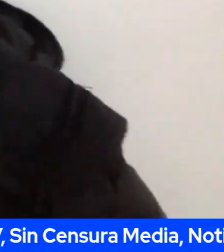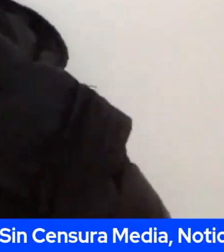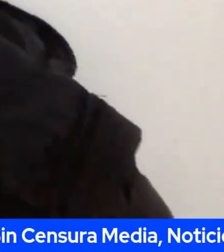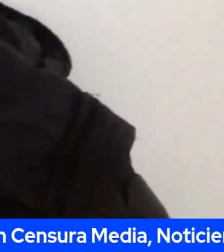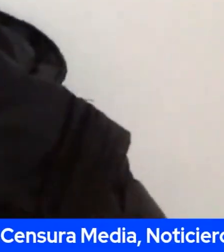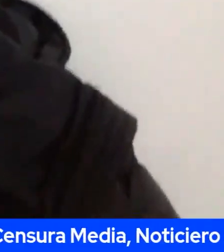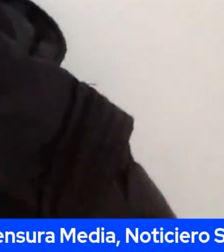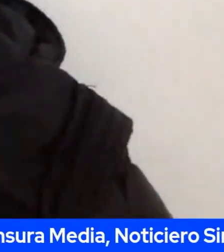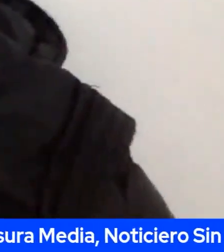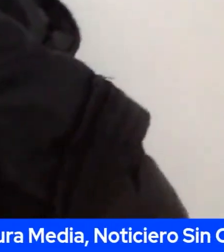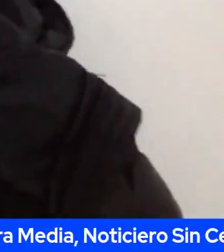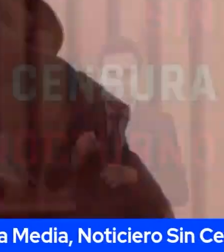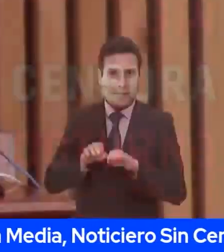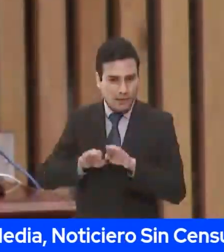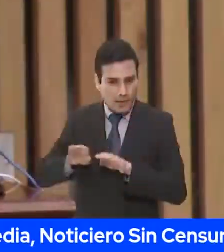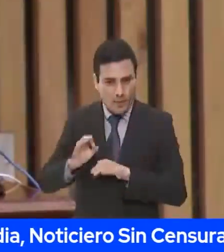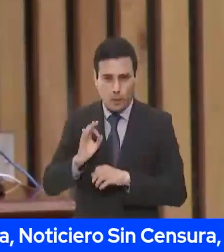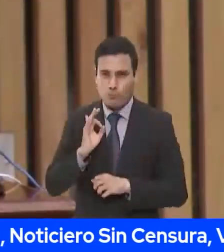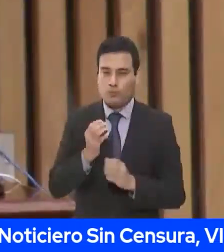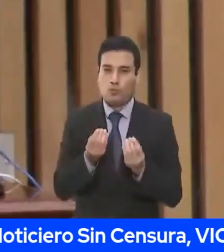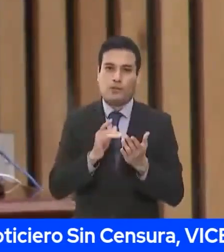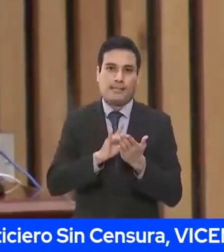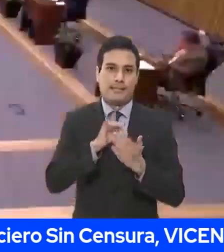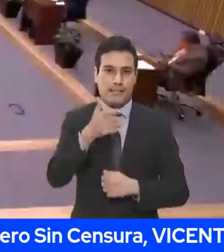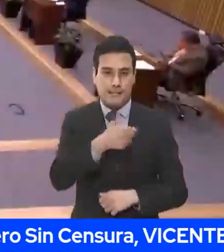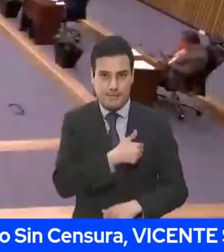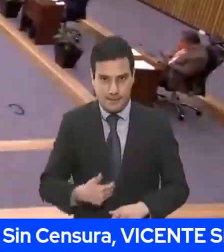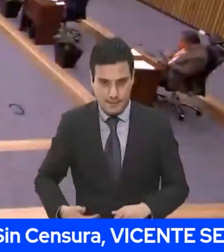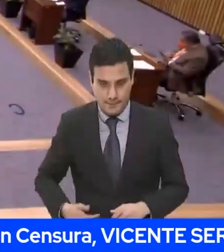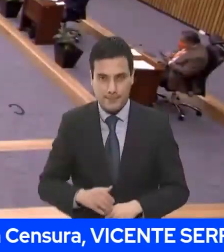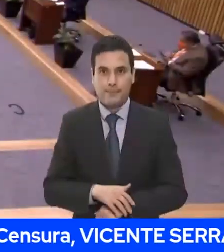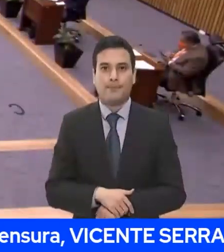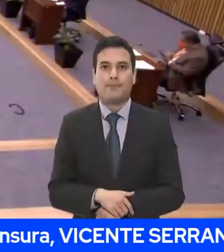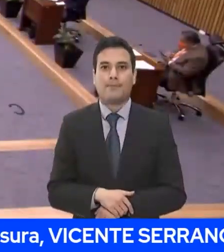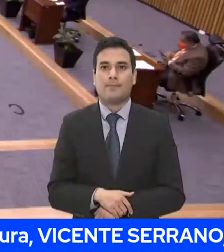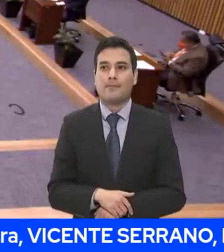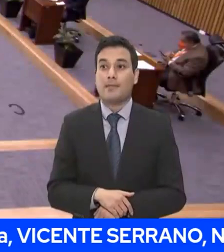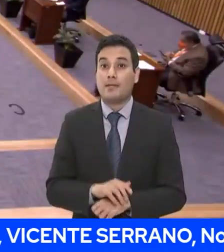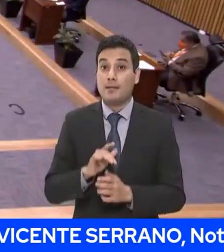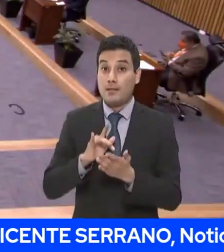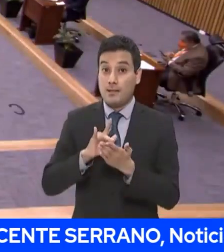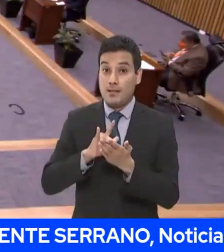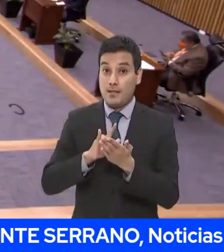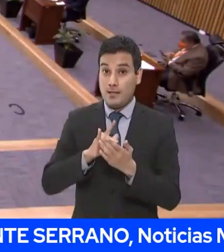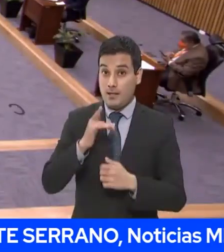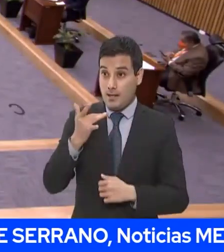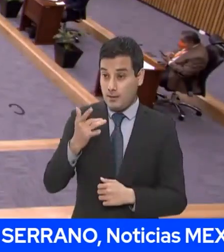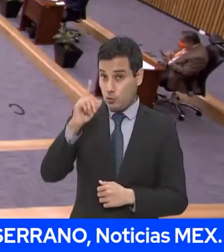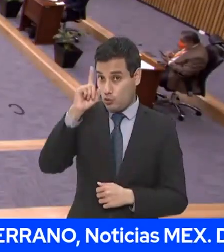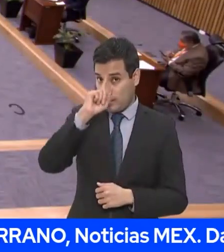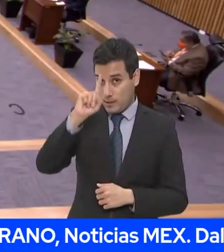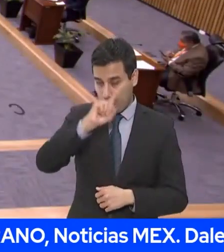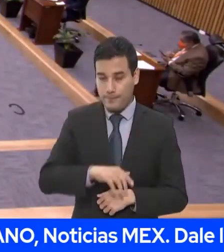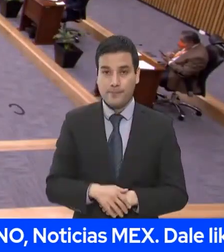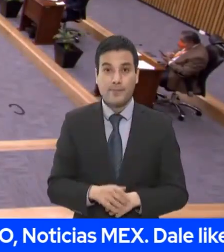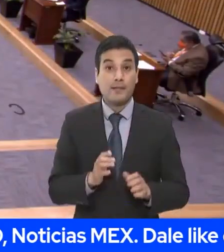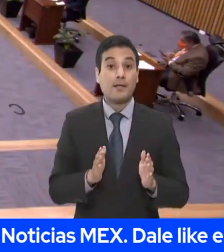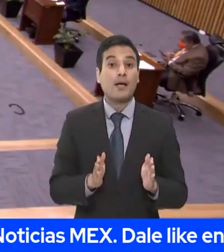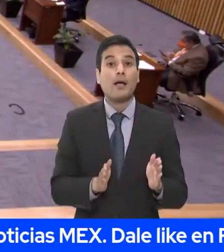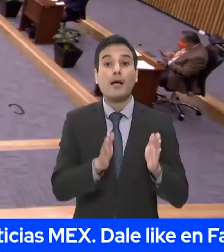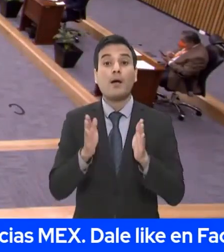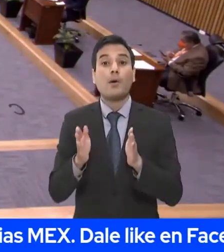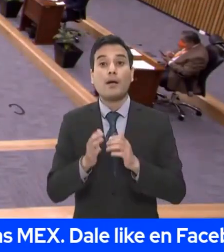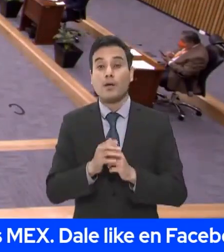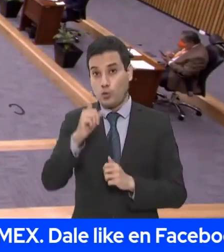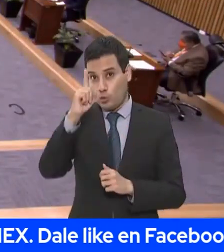E insisto, no puede haber INE rico y votaciones pobres o inexistentes. La democracia participativa